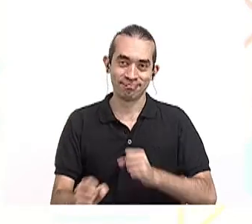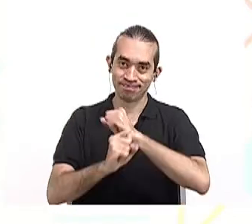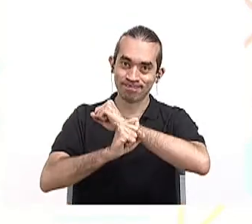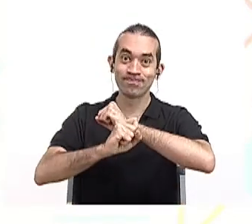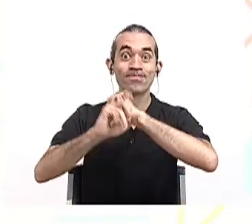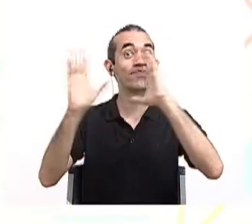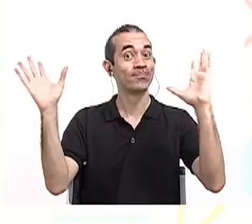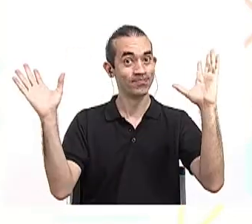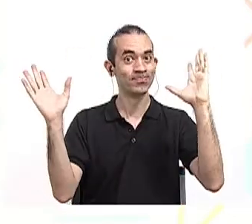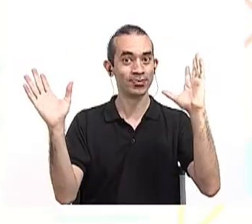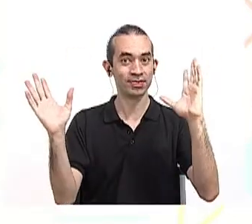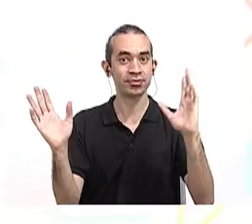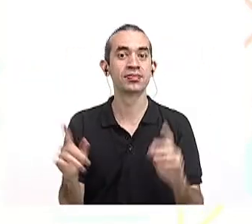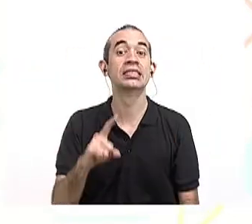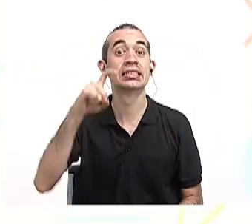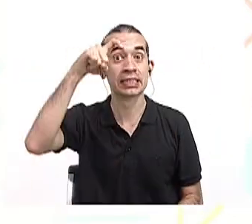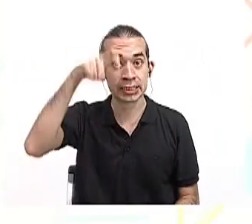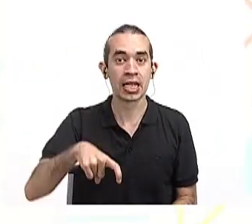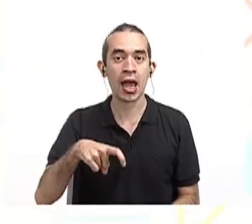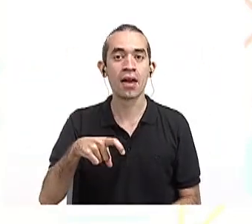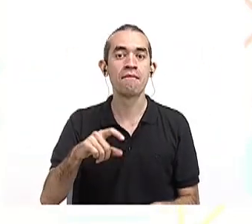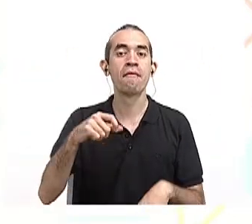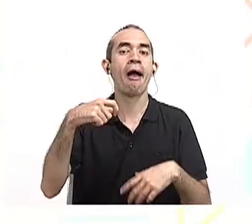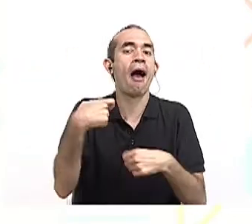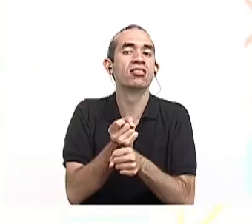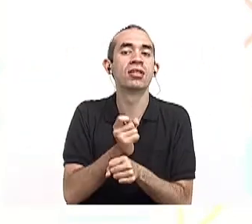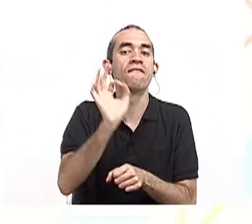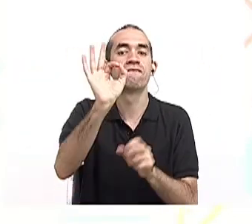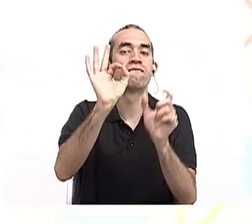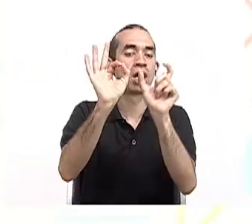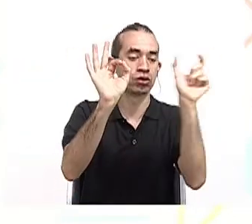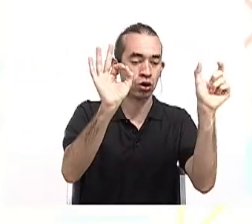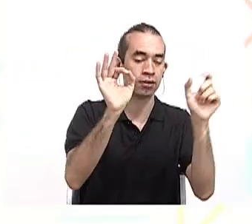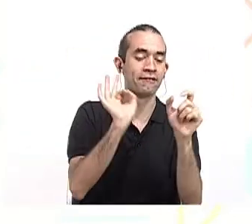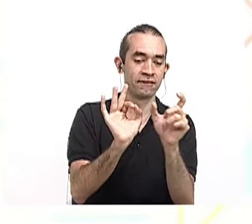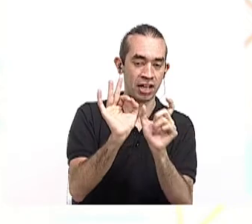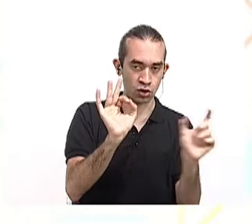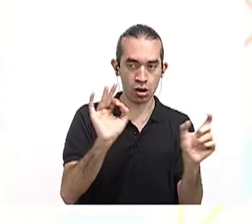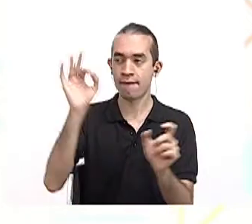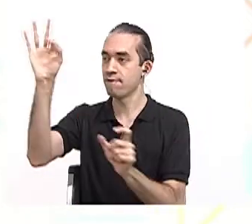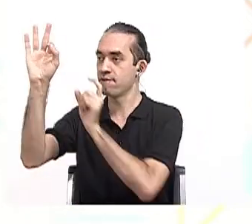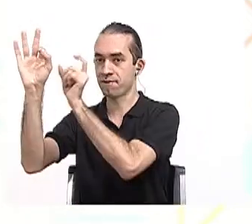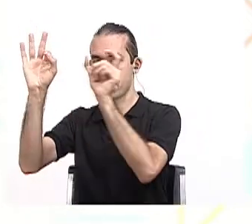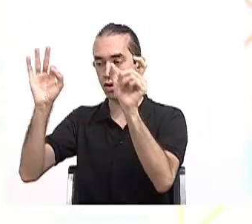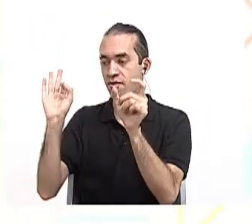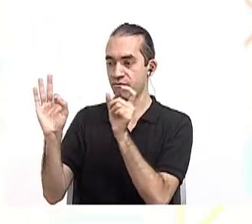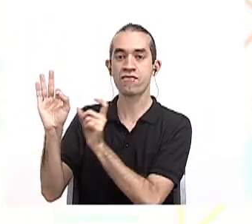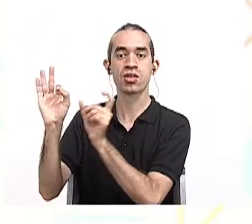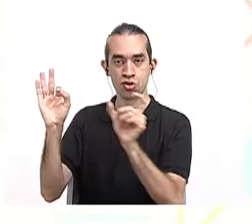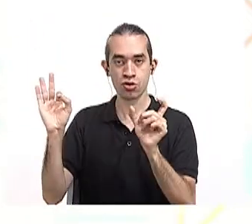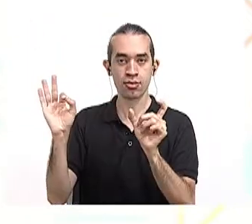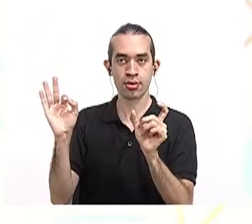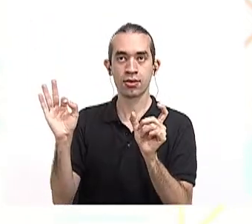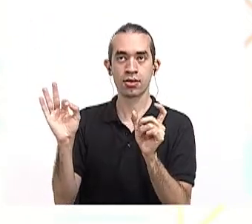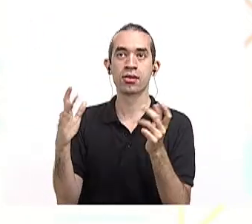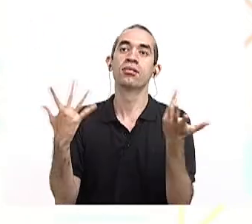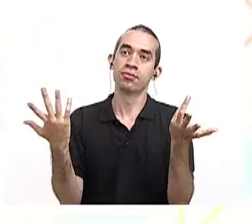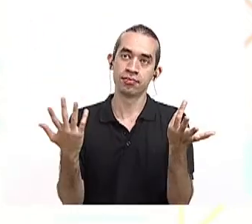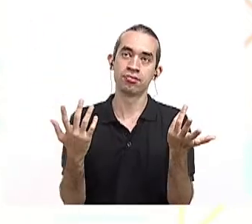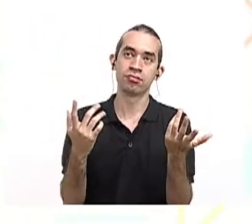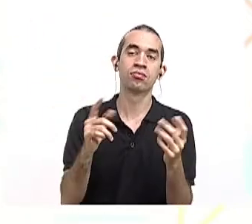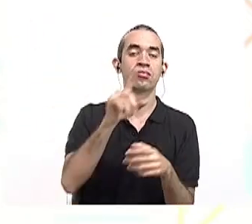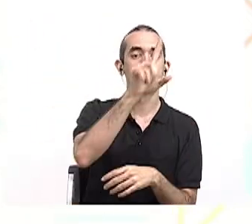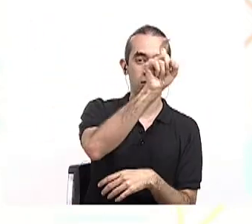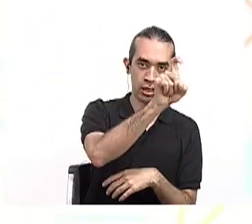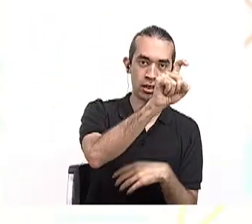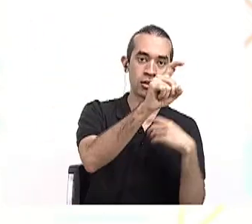claro, debemos de factorizar cada expresión. Así, x